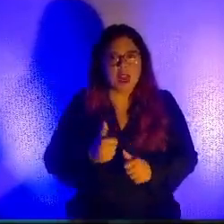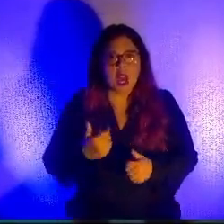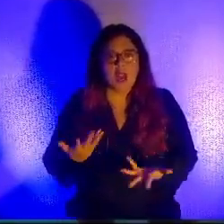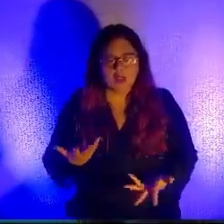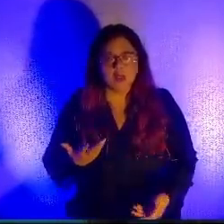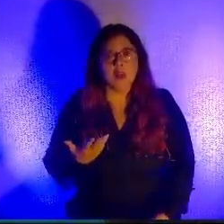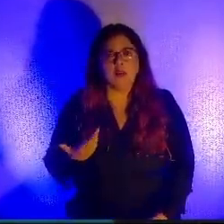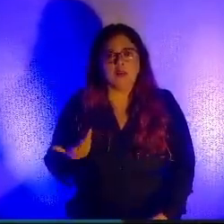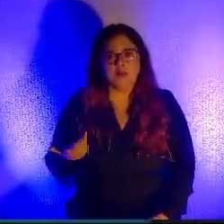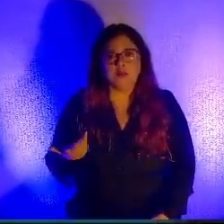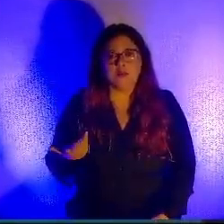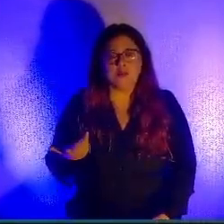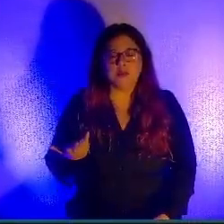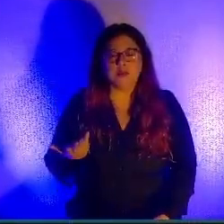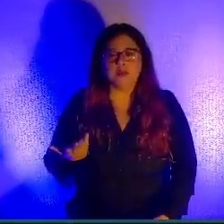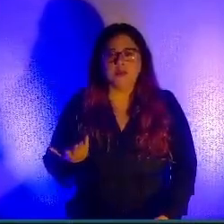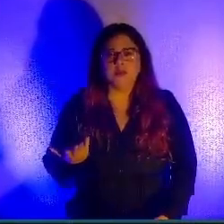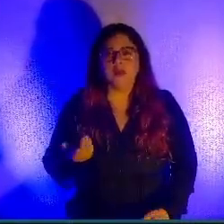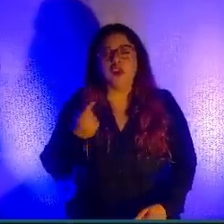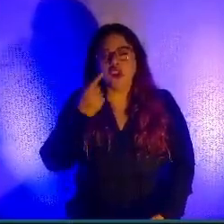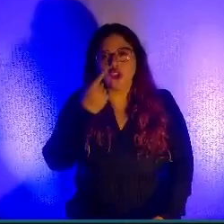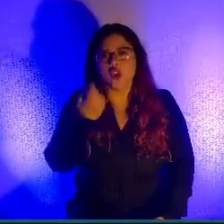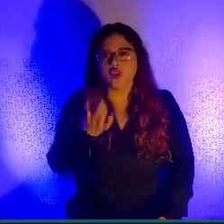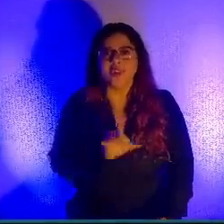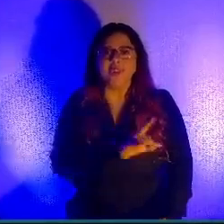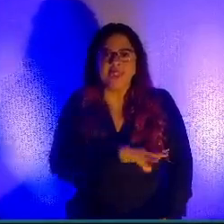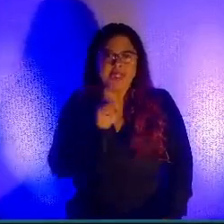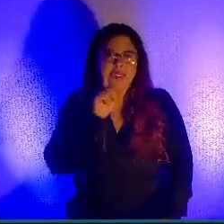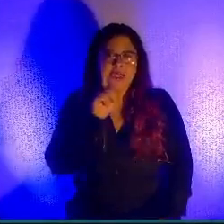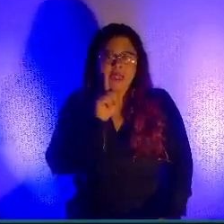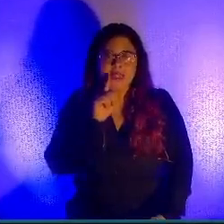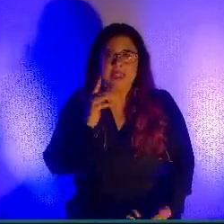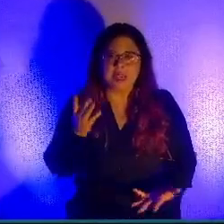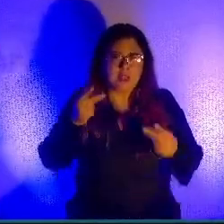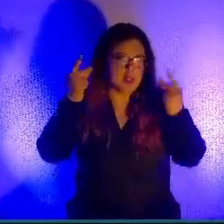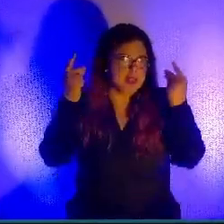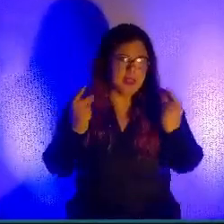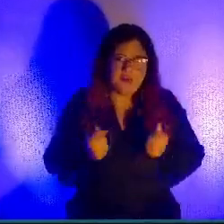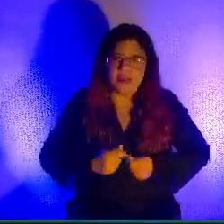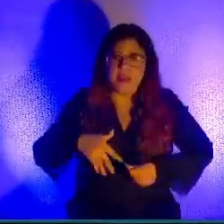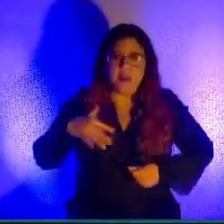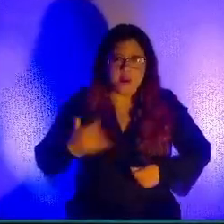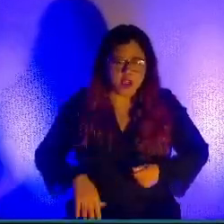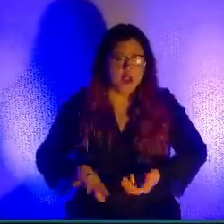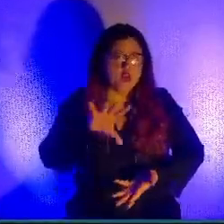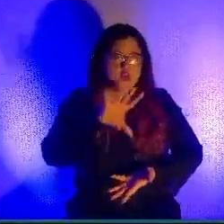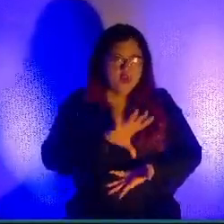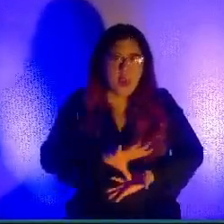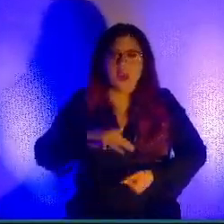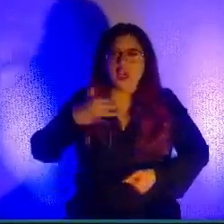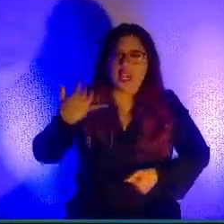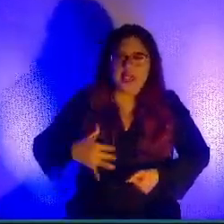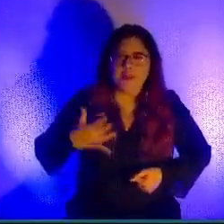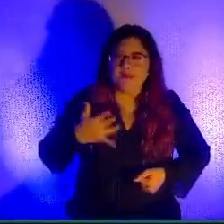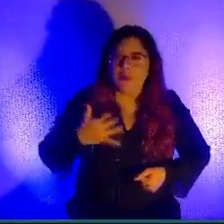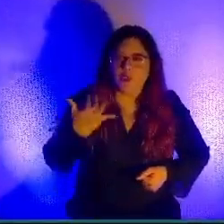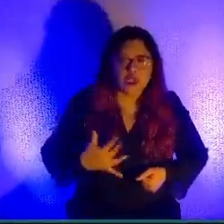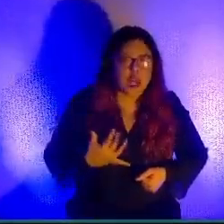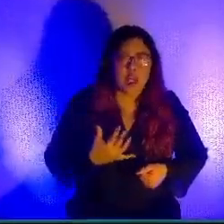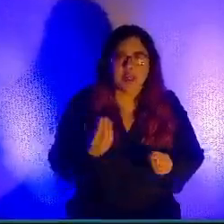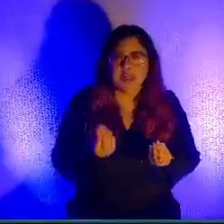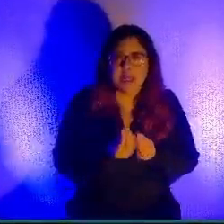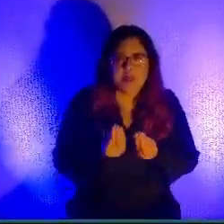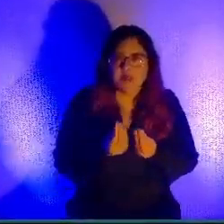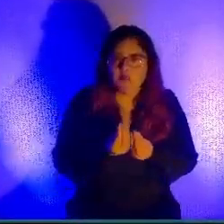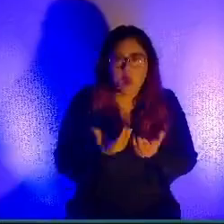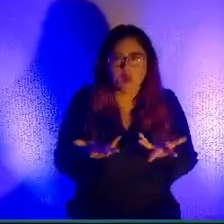tenemos y Y de nuevo chile tiene un potencial gigante es un país que es referente en muchos temas en toda la